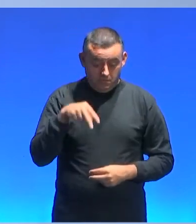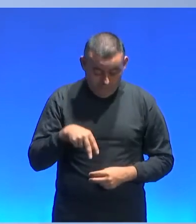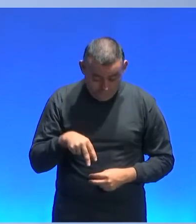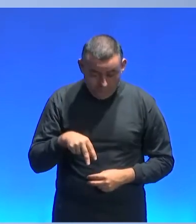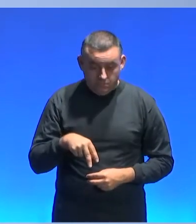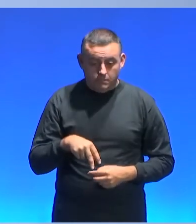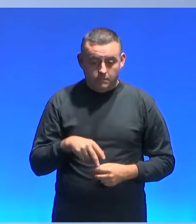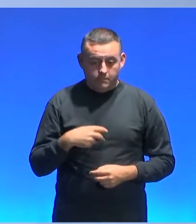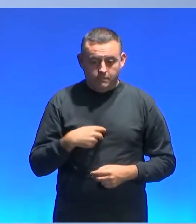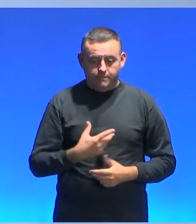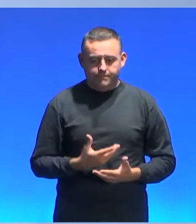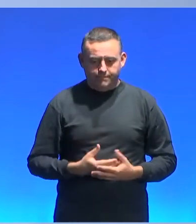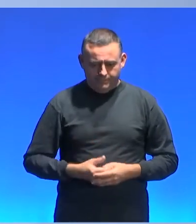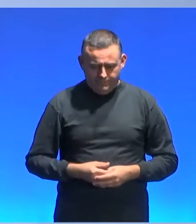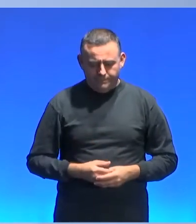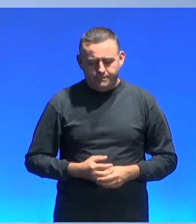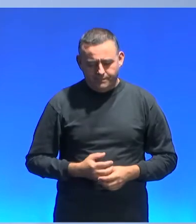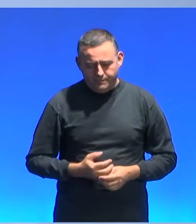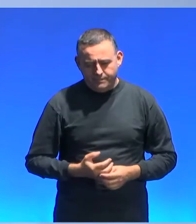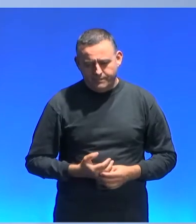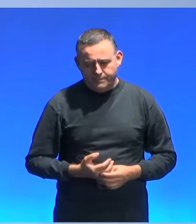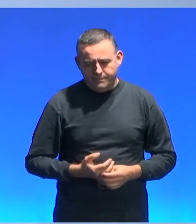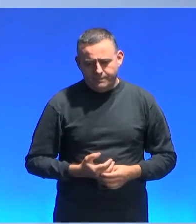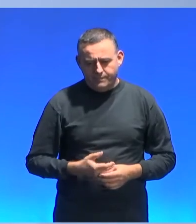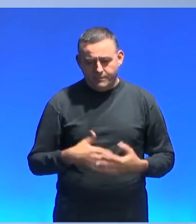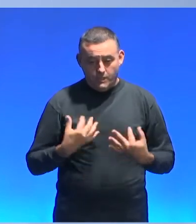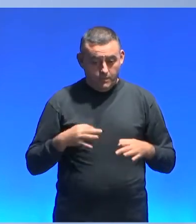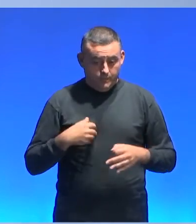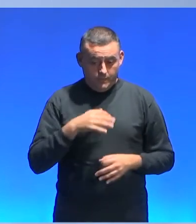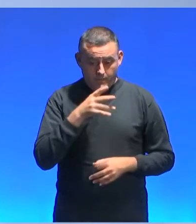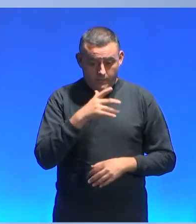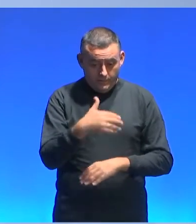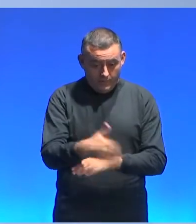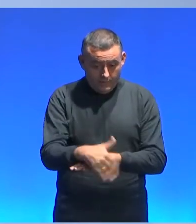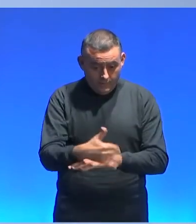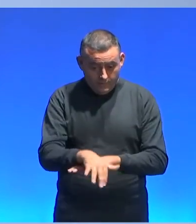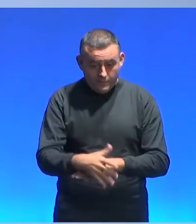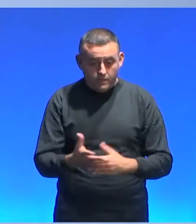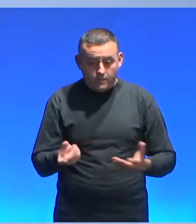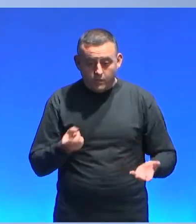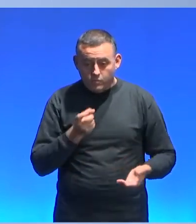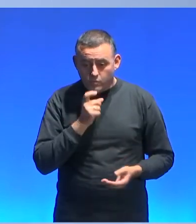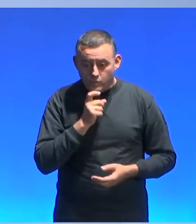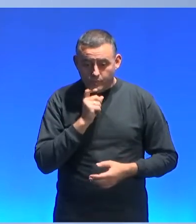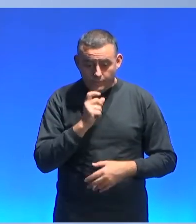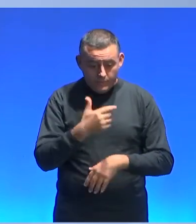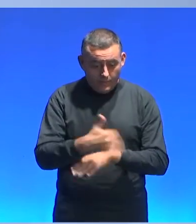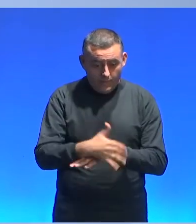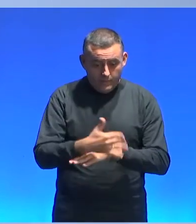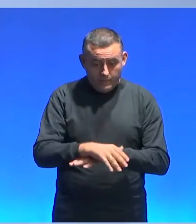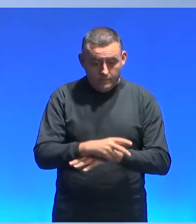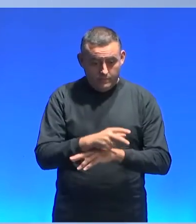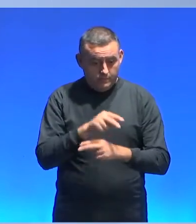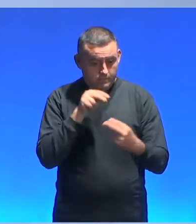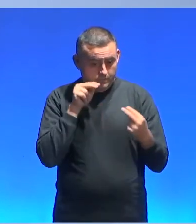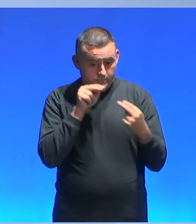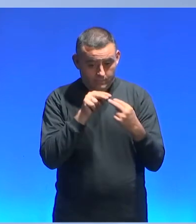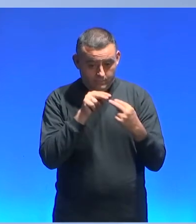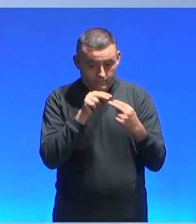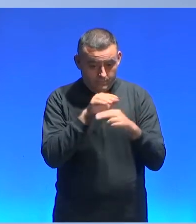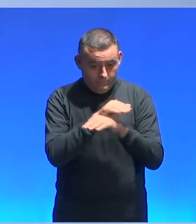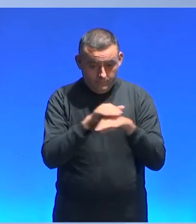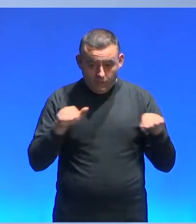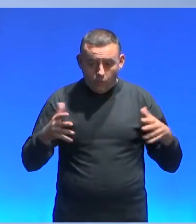Ahora todo el nivel de la calle es un nivel comercial, terciario,